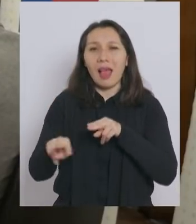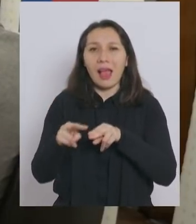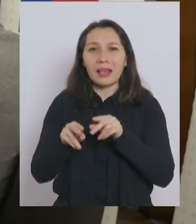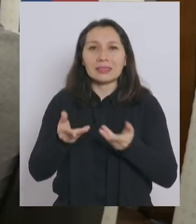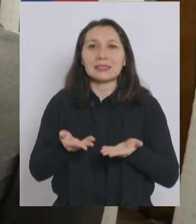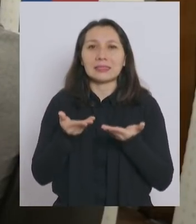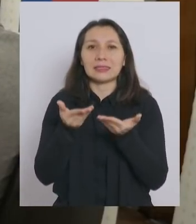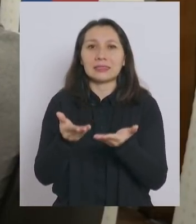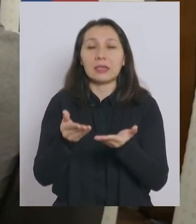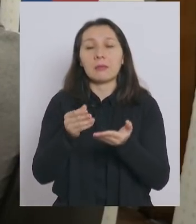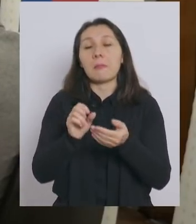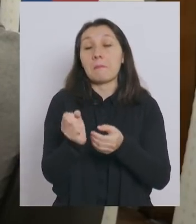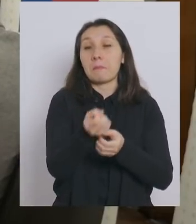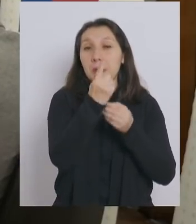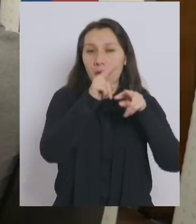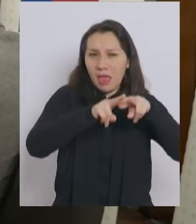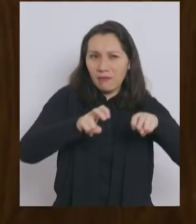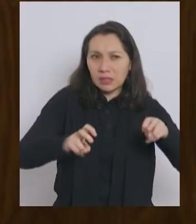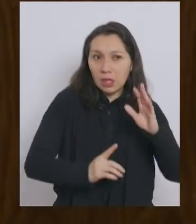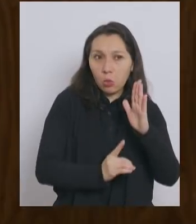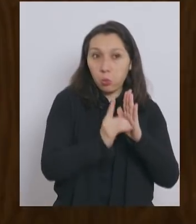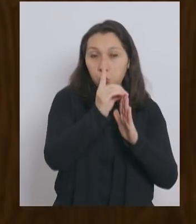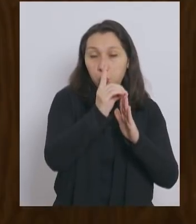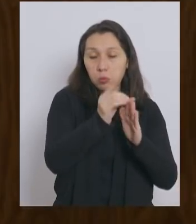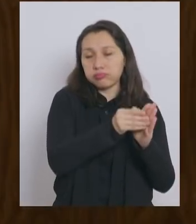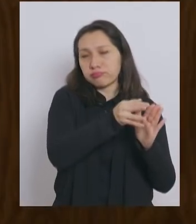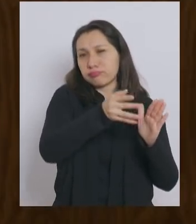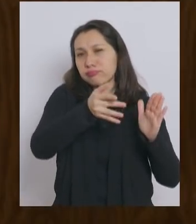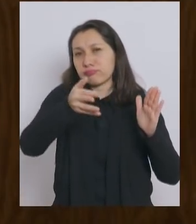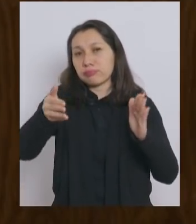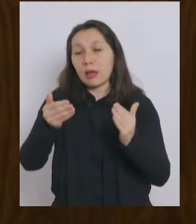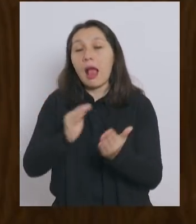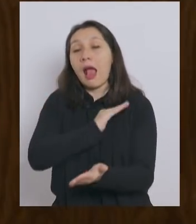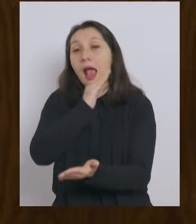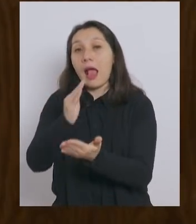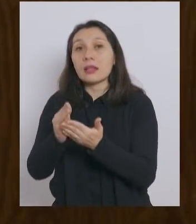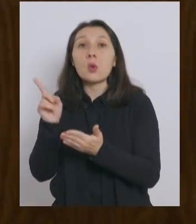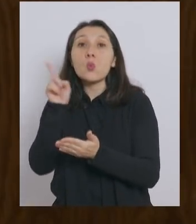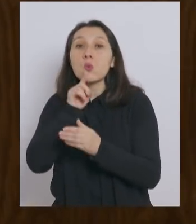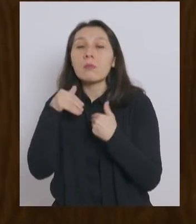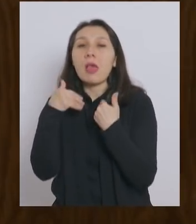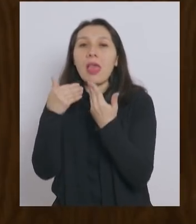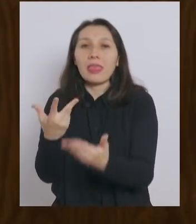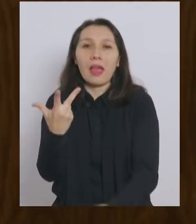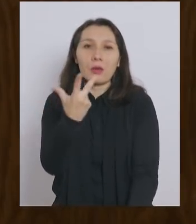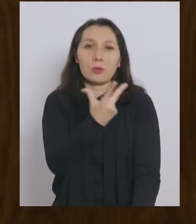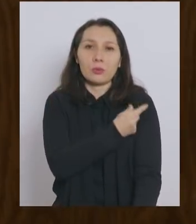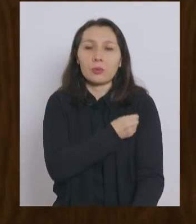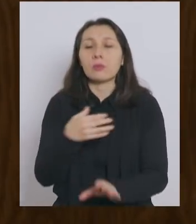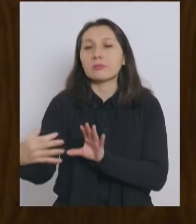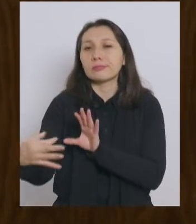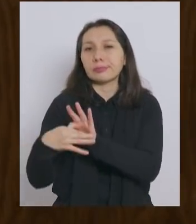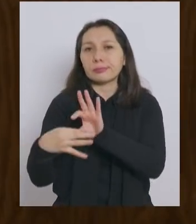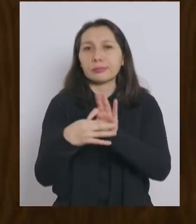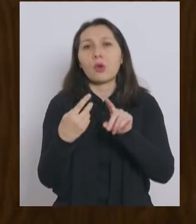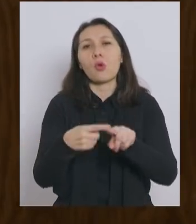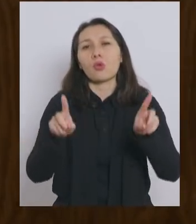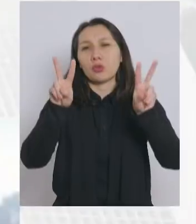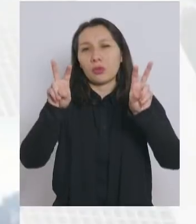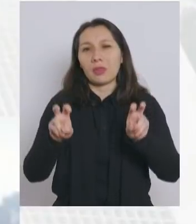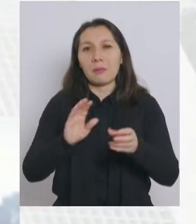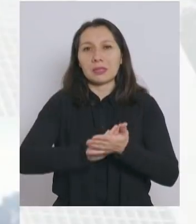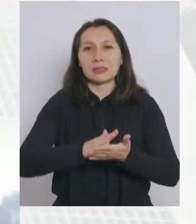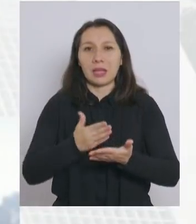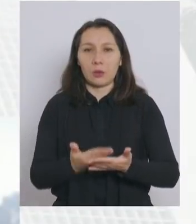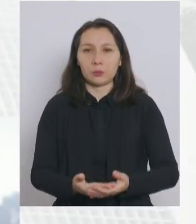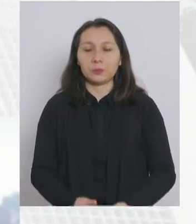van desde la investigación y desarrollo hasta la entrega de la inmunización y sus vínculos con otras intervenciones de salud.